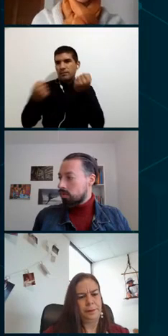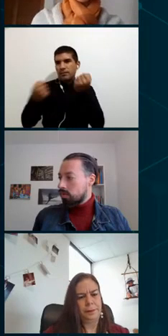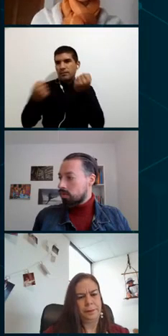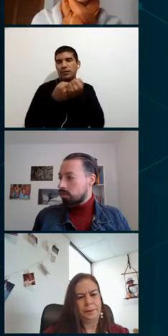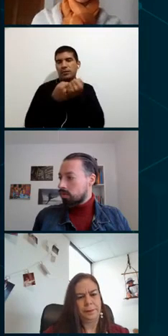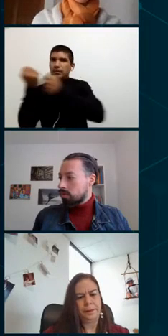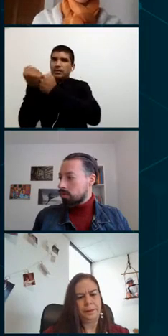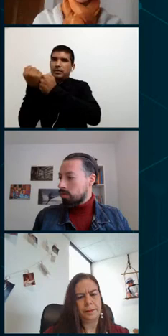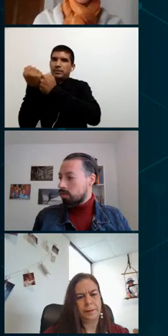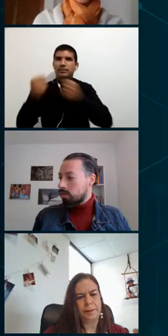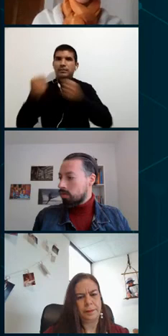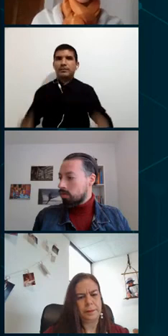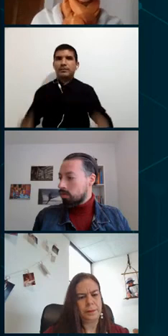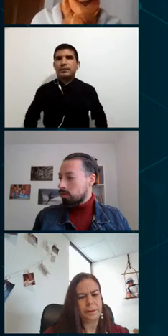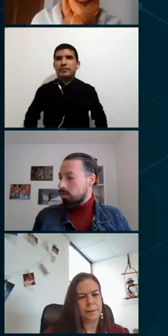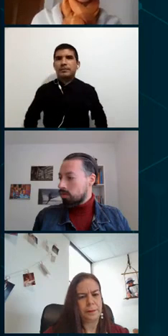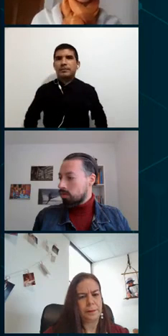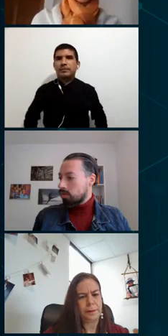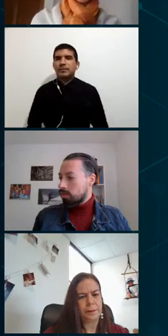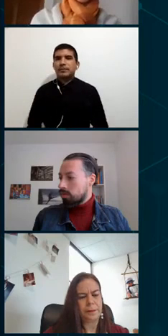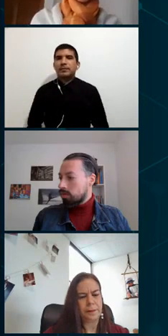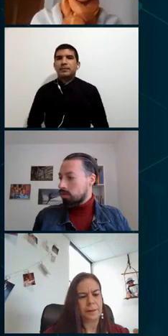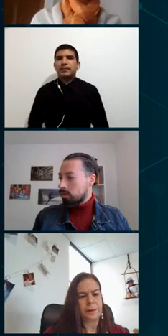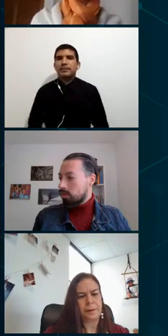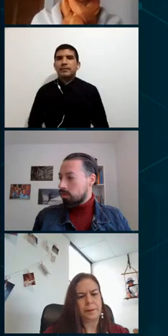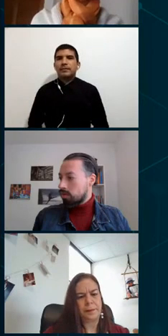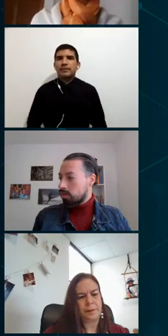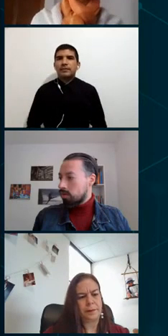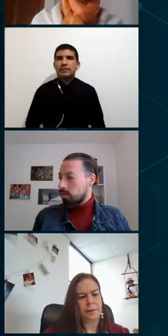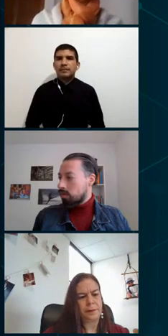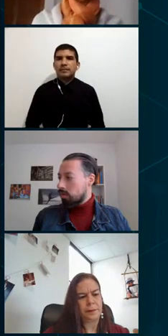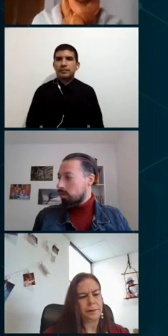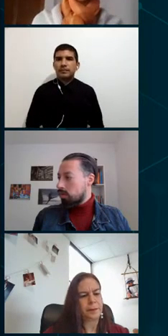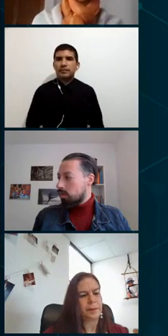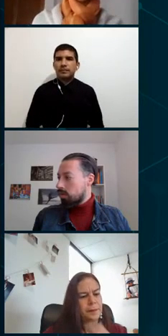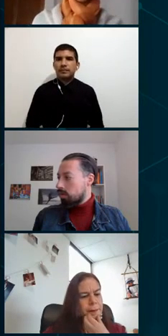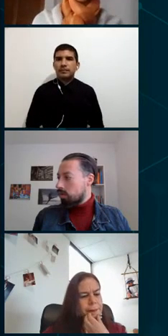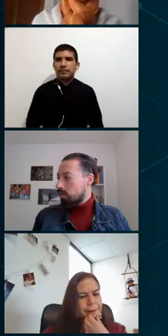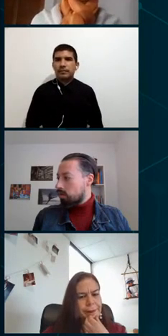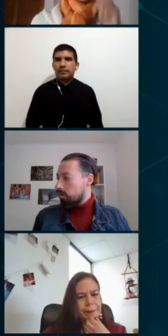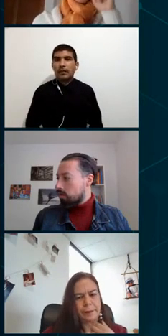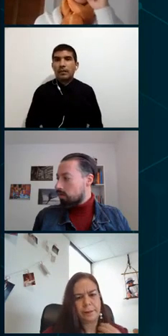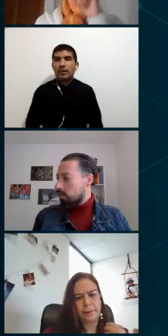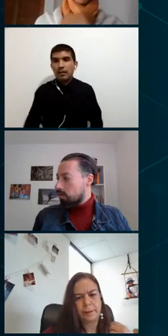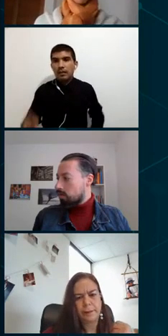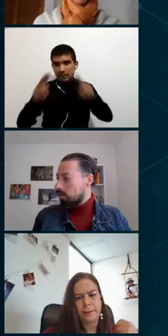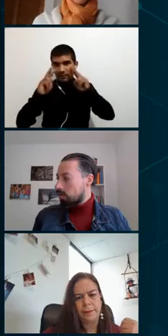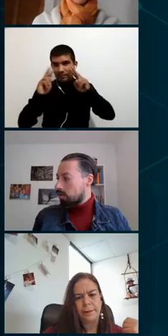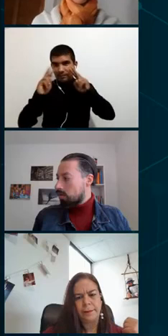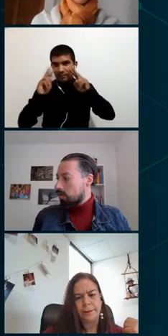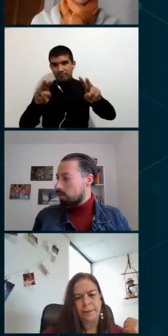Bueno, aquí ya vamos viendo el diseño cómo está quedando. Vamos a ver cómo se ve esto que yo voy a poner acá.